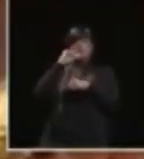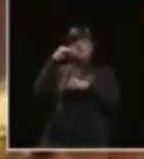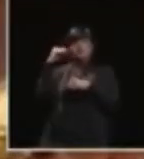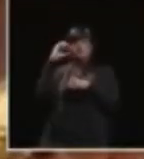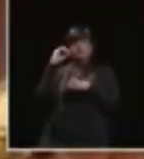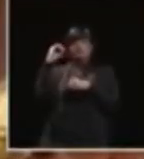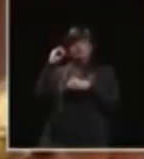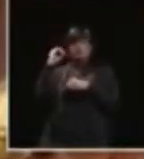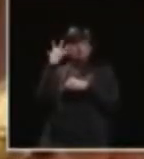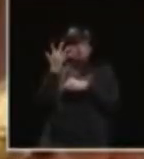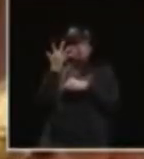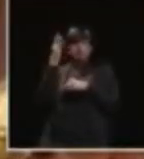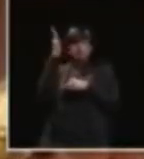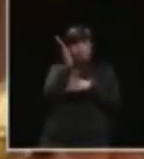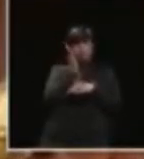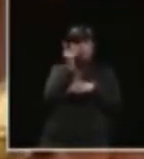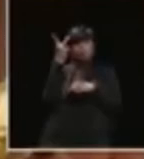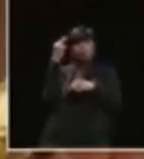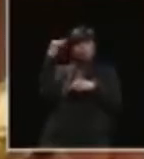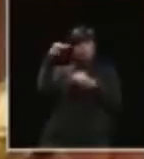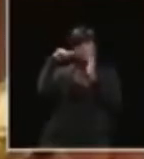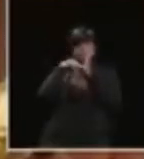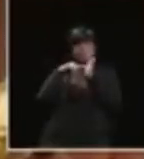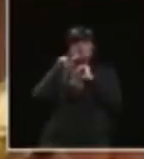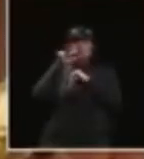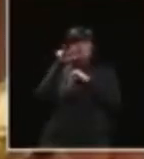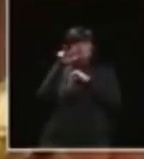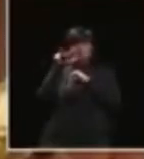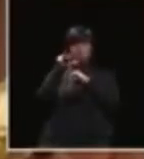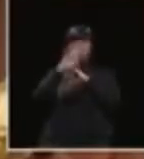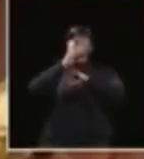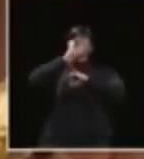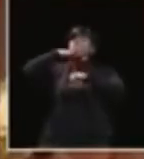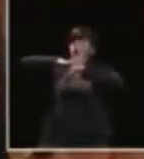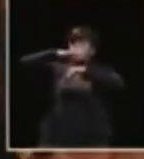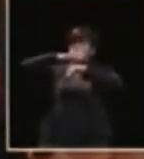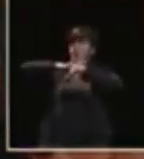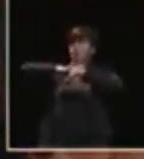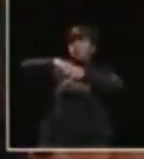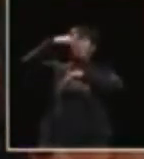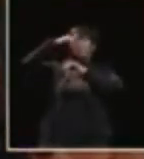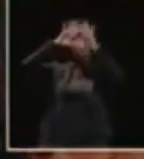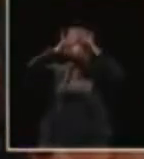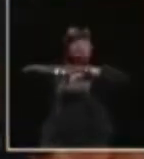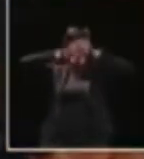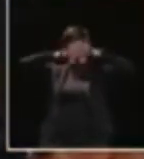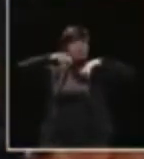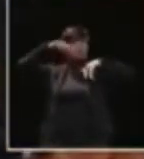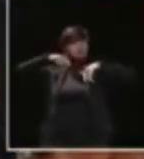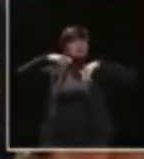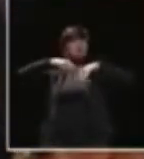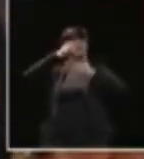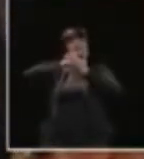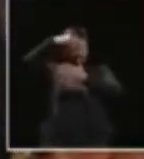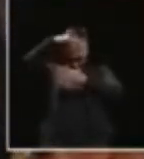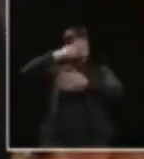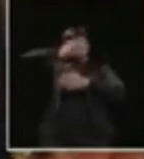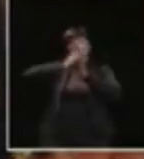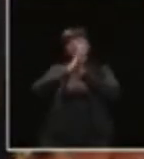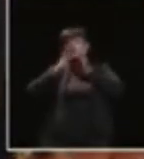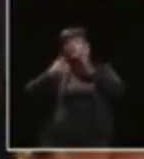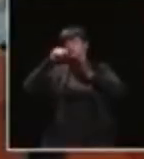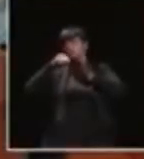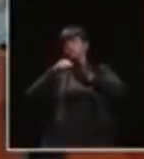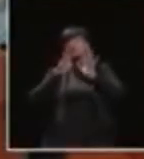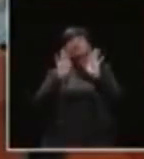TSDMX-AG-005, diagonal 2018, notificó al Congreso de la Ciudad de México, primera legislatura,